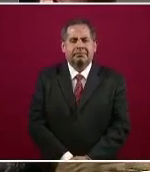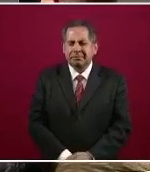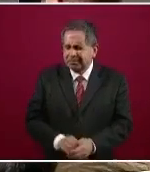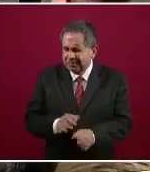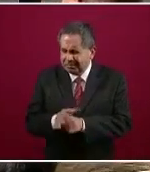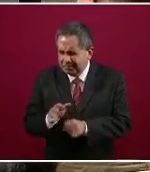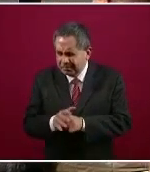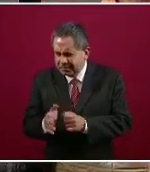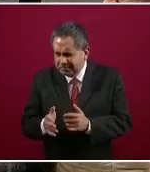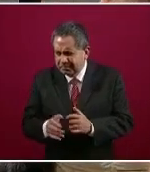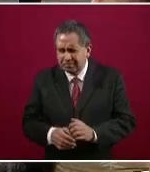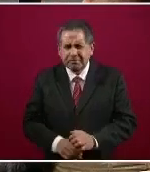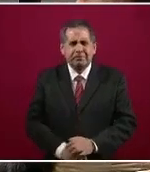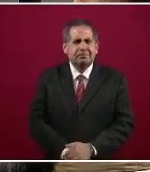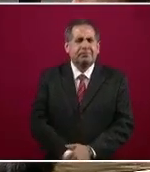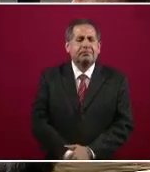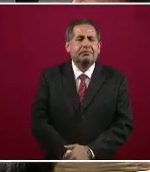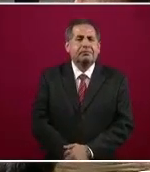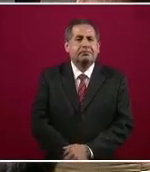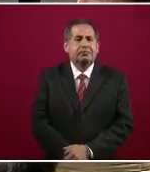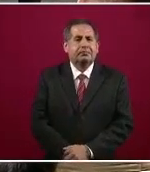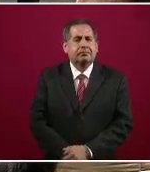¿Cuál?